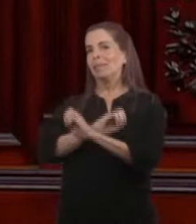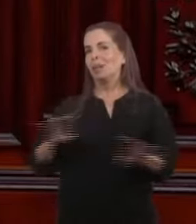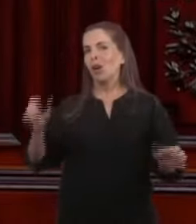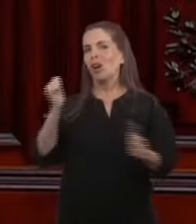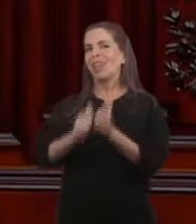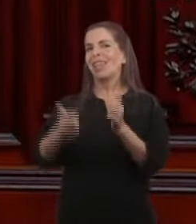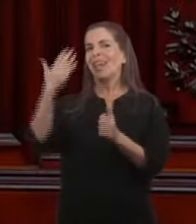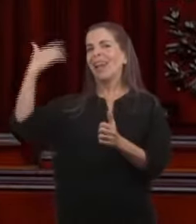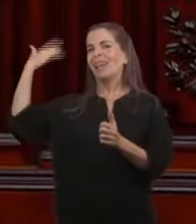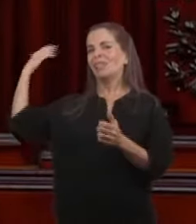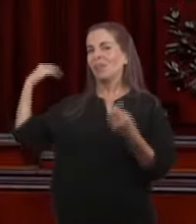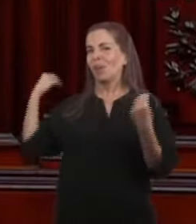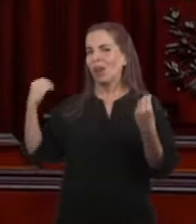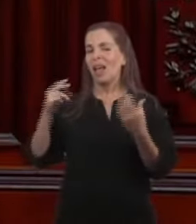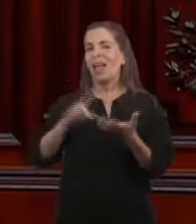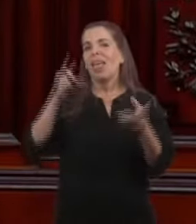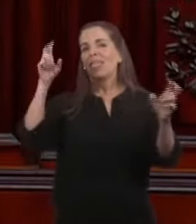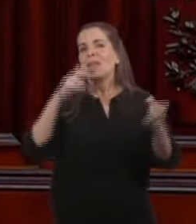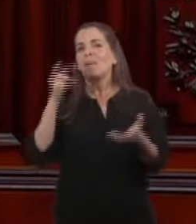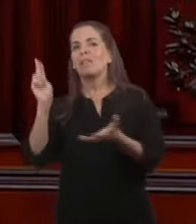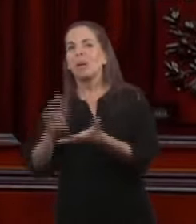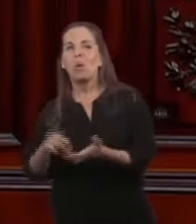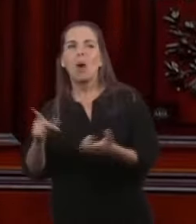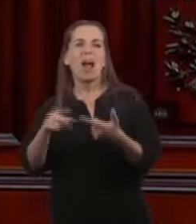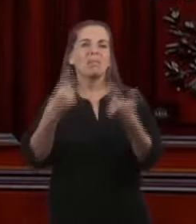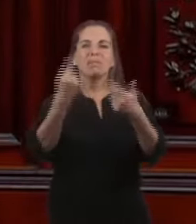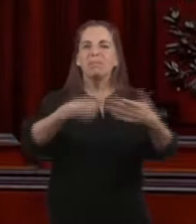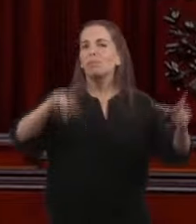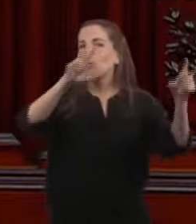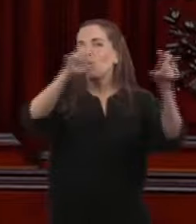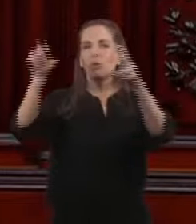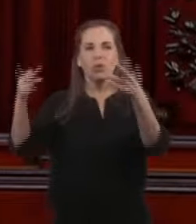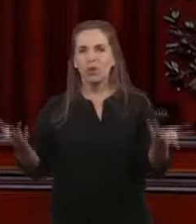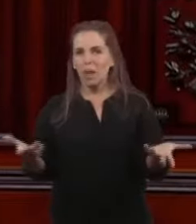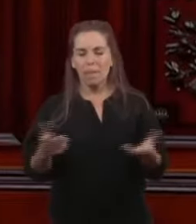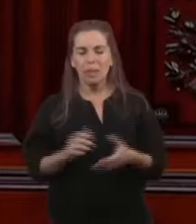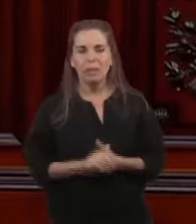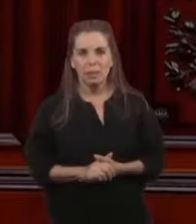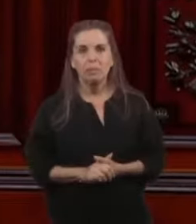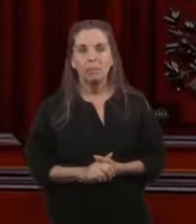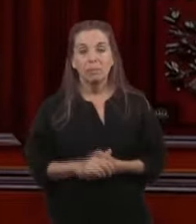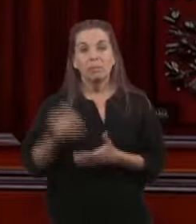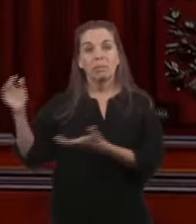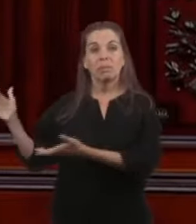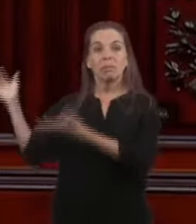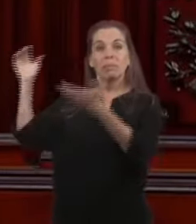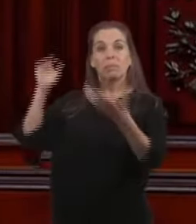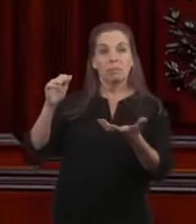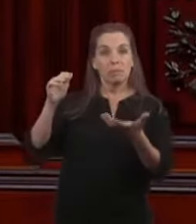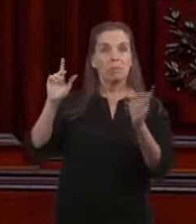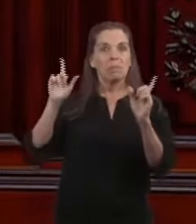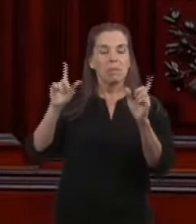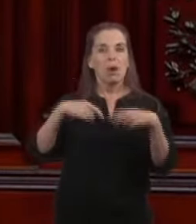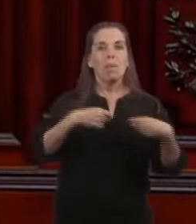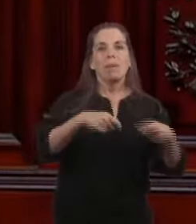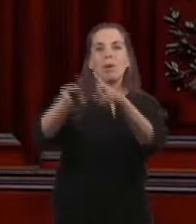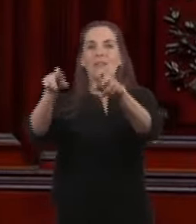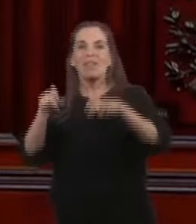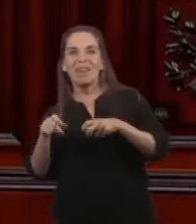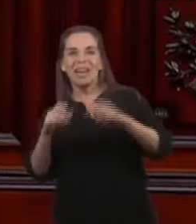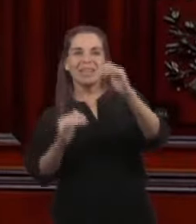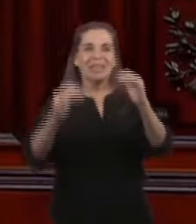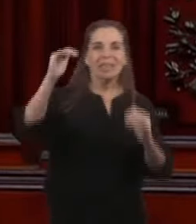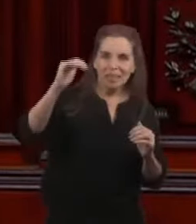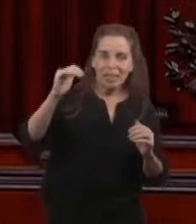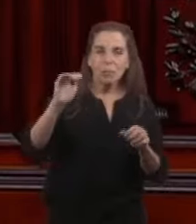monetaria como en múltiples dimensiones de la vida social Argentina heredamos un déficit consolidado de 15 puntos del